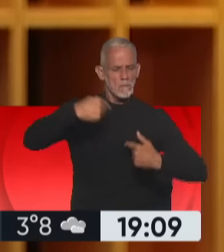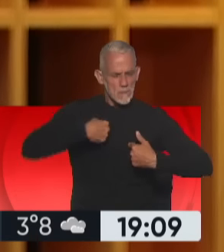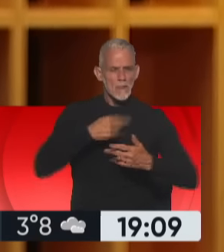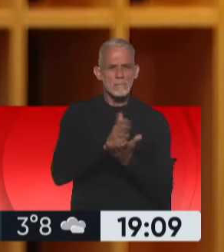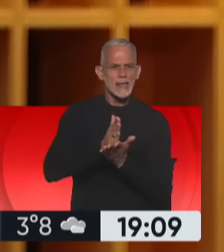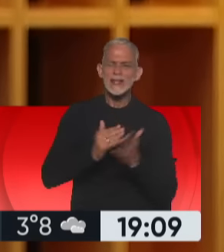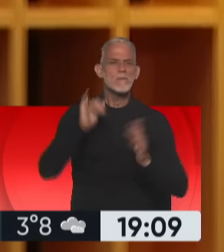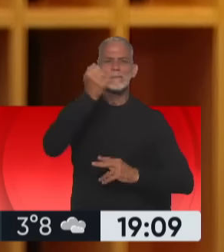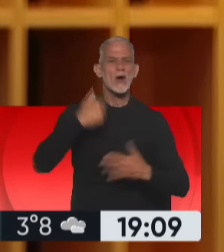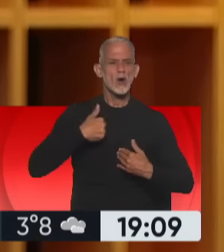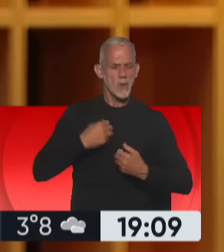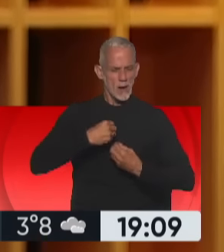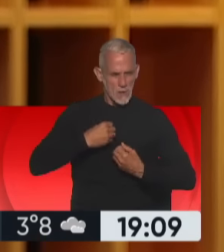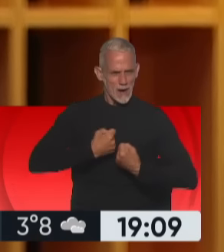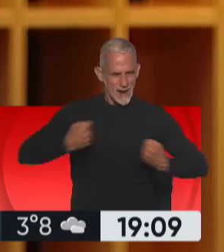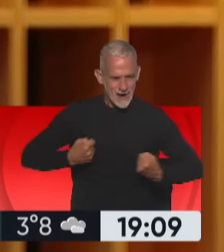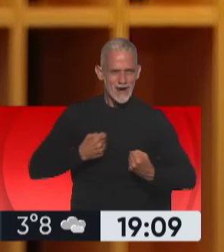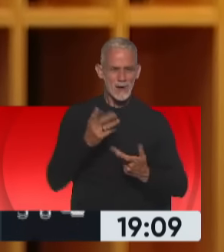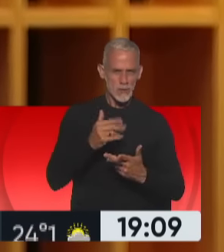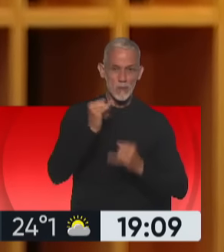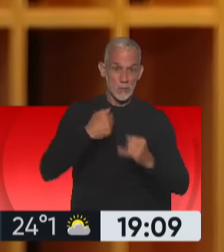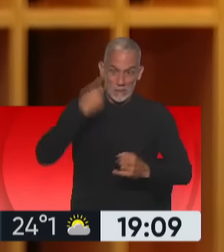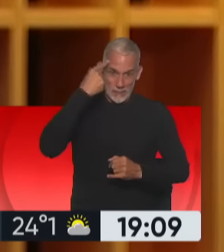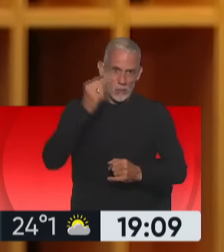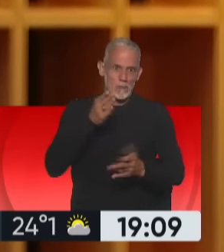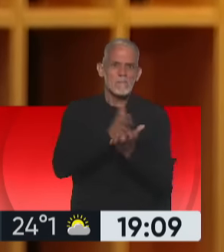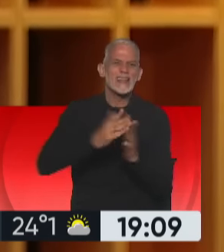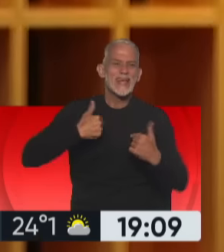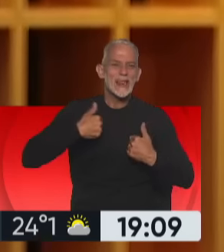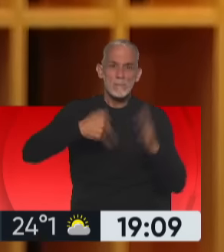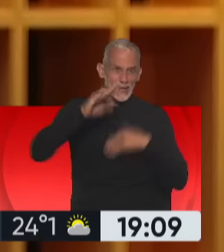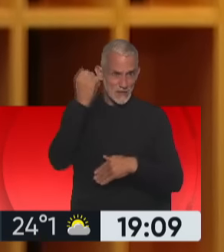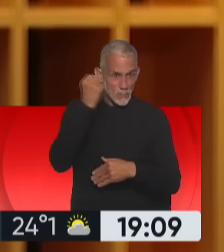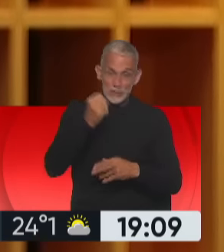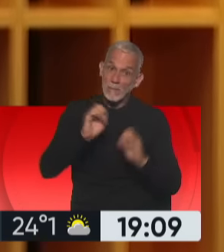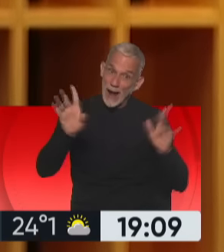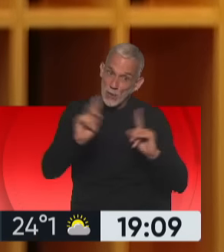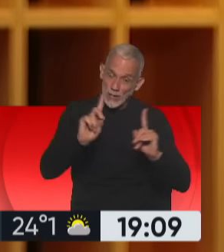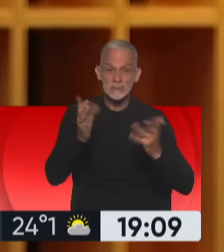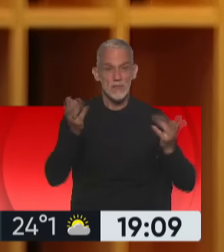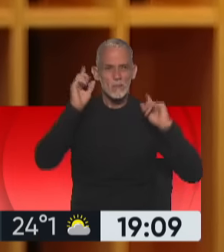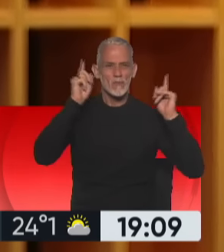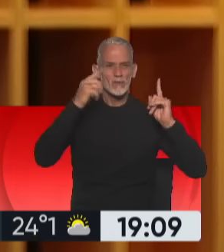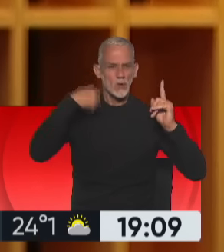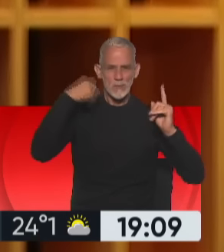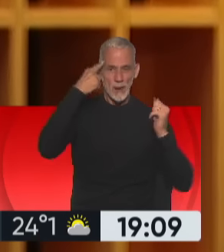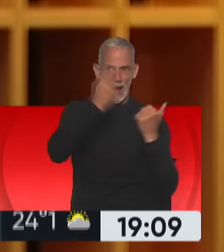la materia con mucha pasión, porque cree que es la más importante, con lo cual no estaba mal, pero al margen de